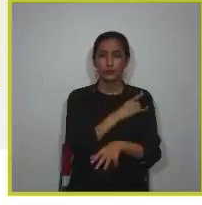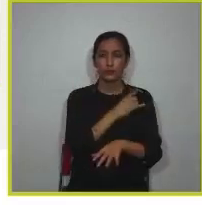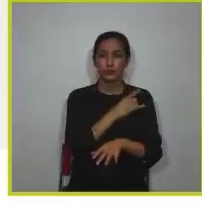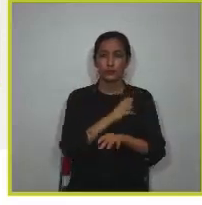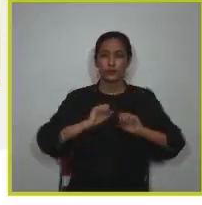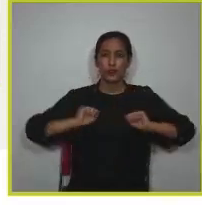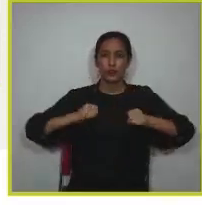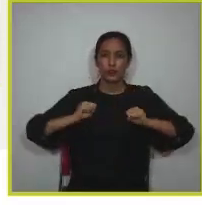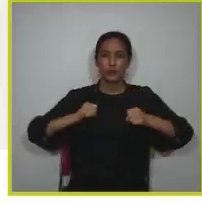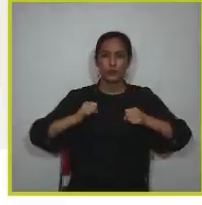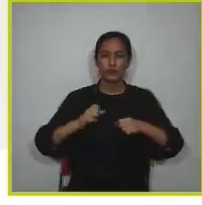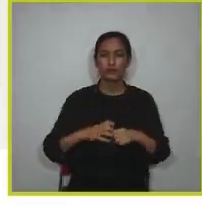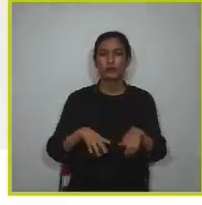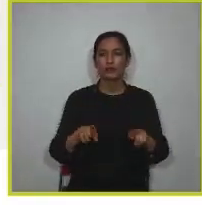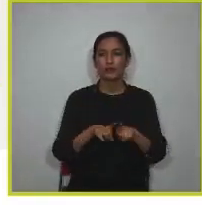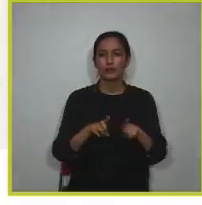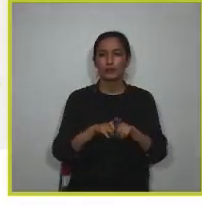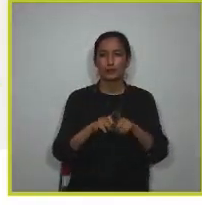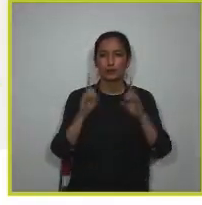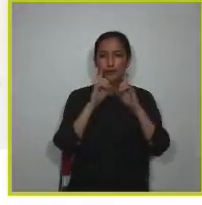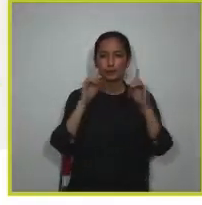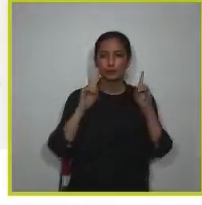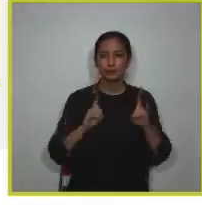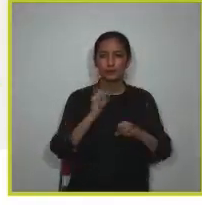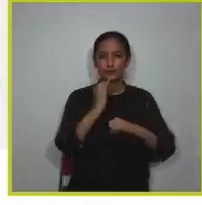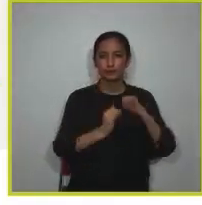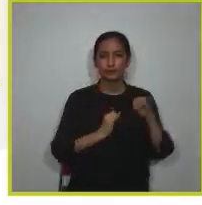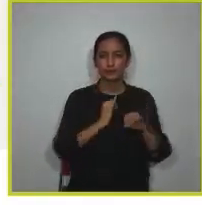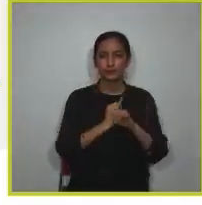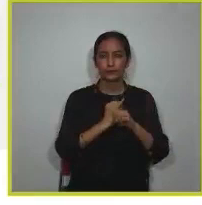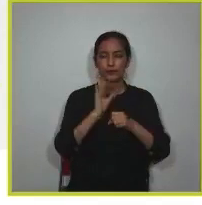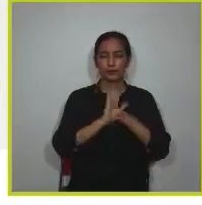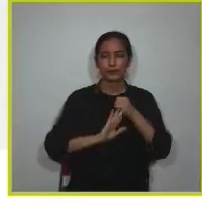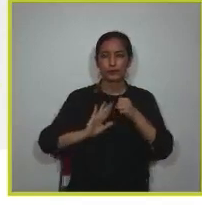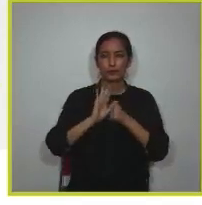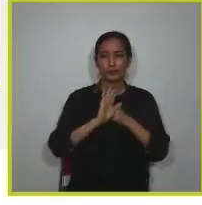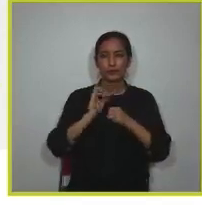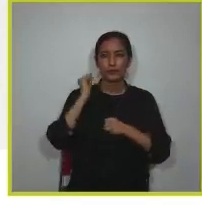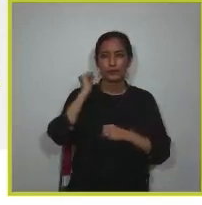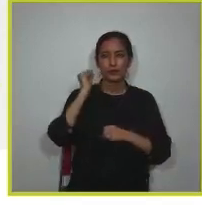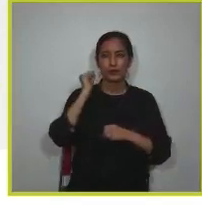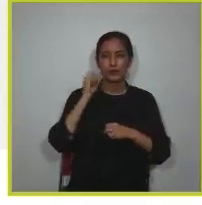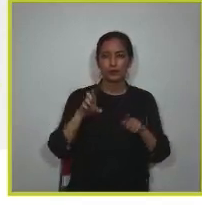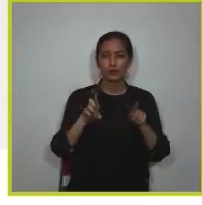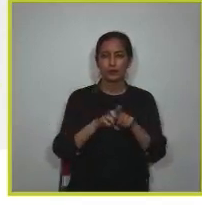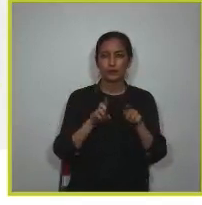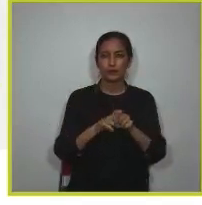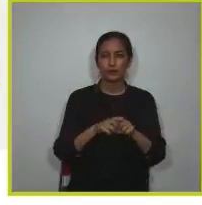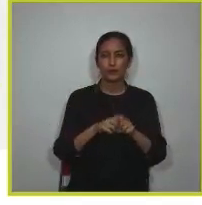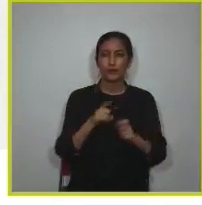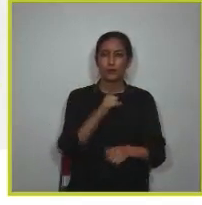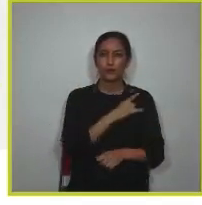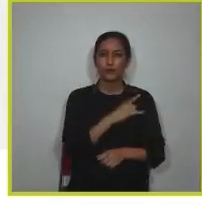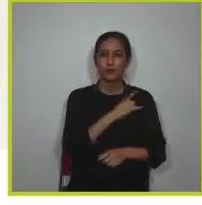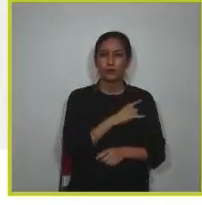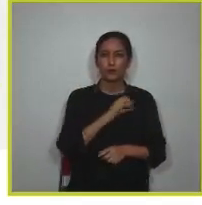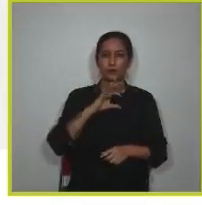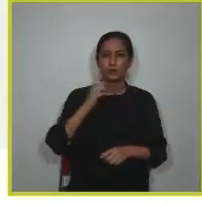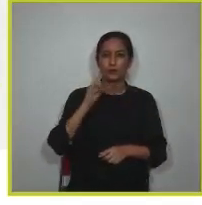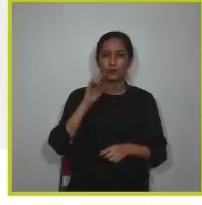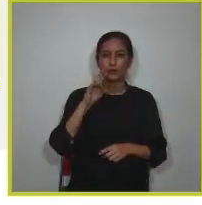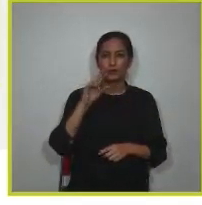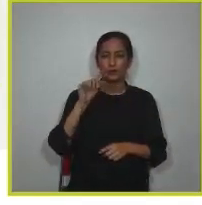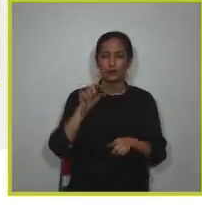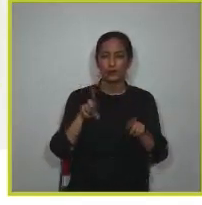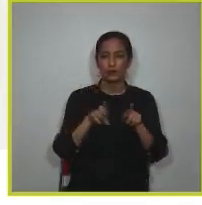agraria la Molina y diplomatura internacional en protección de derechos fundamentales y debido proceso por la universidad pompeo fabra